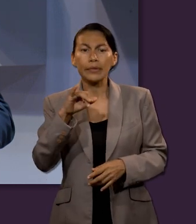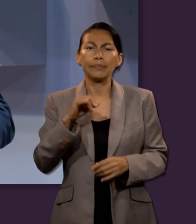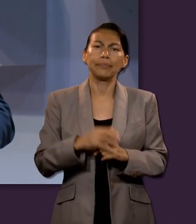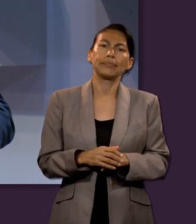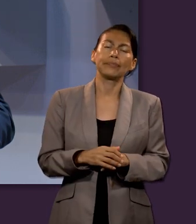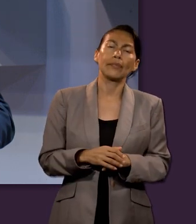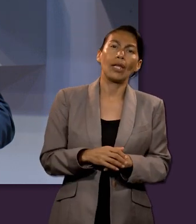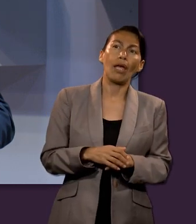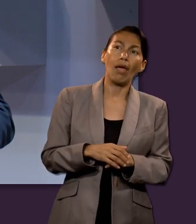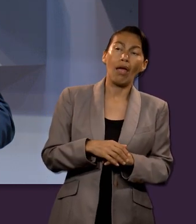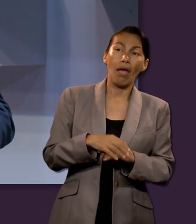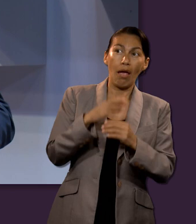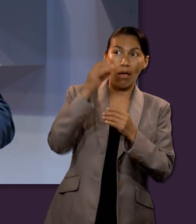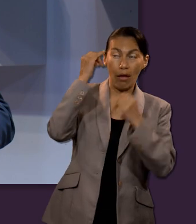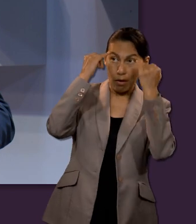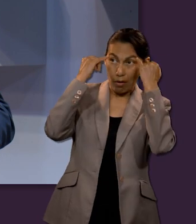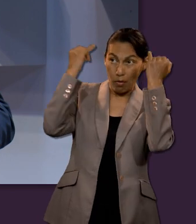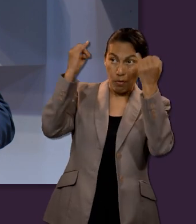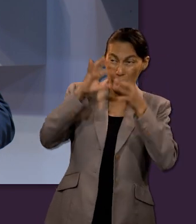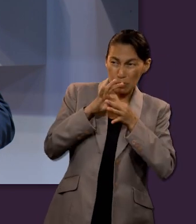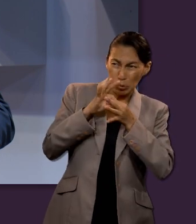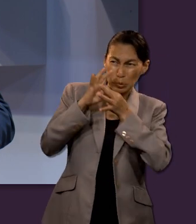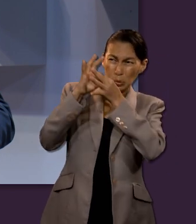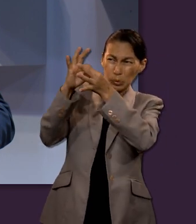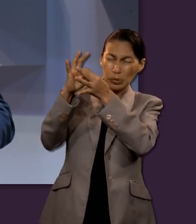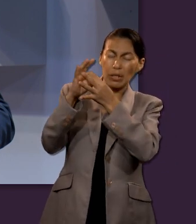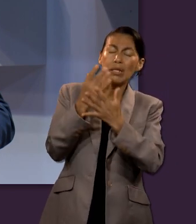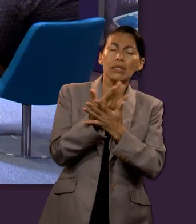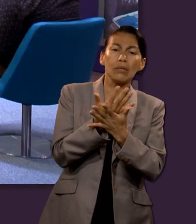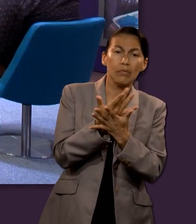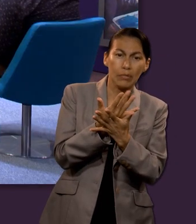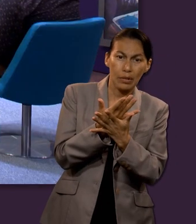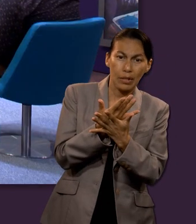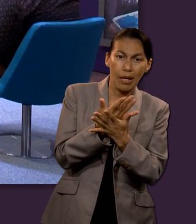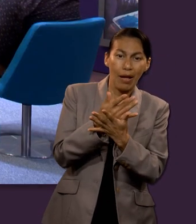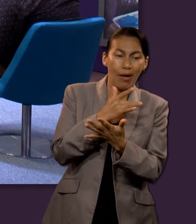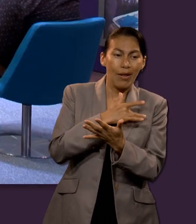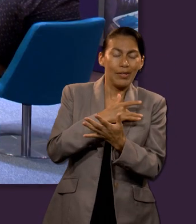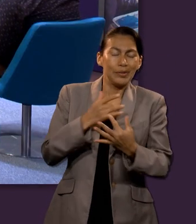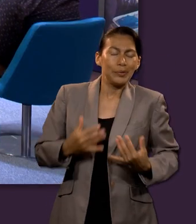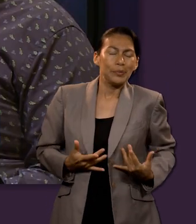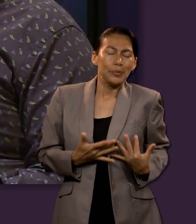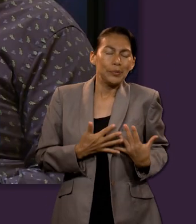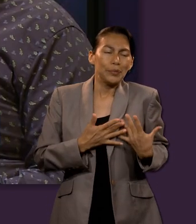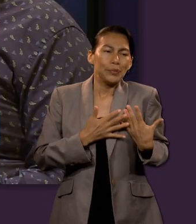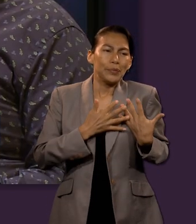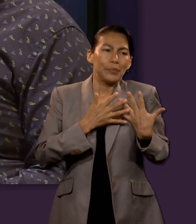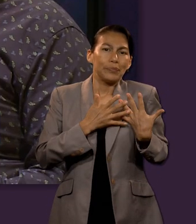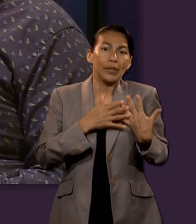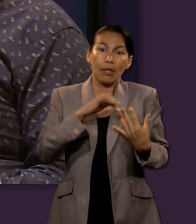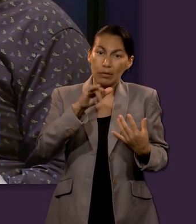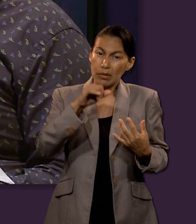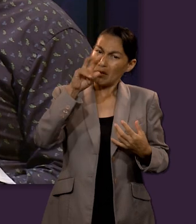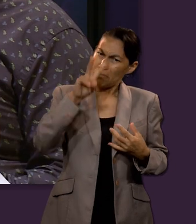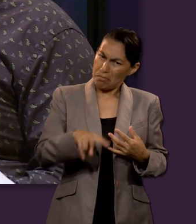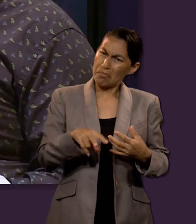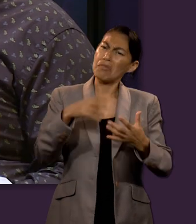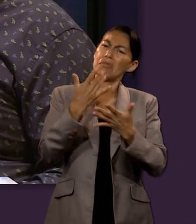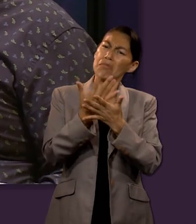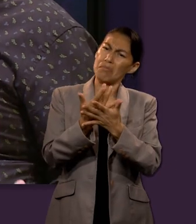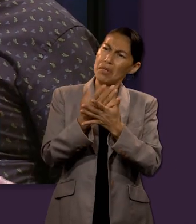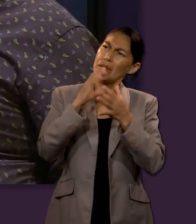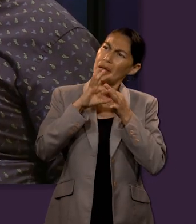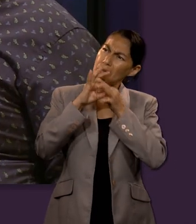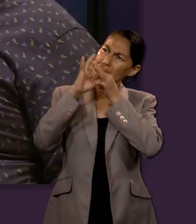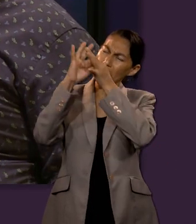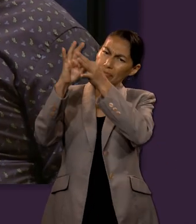jehová esfuérzate y aliente de tu corazón si esperan jehová todos están en tres signos de exclamación